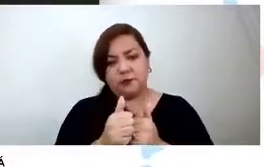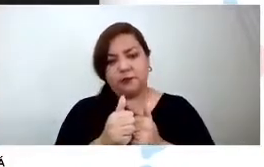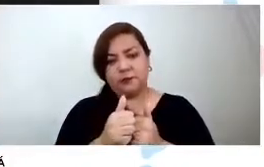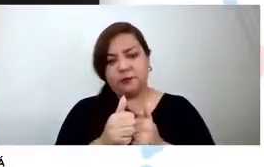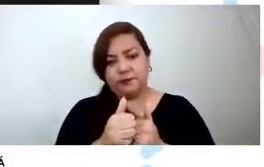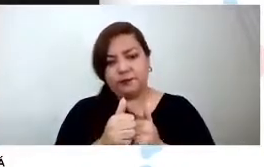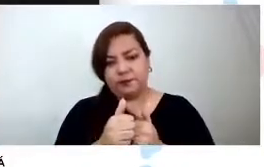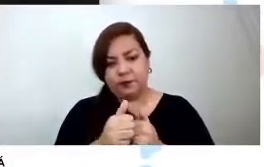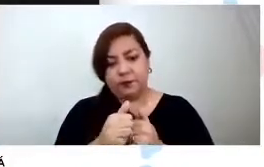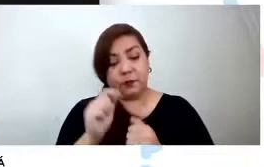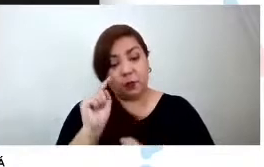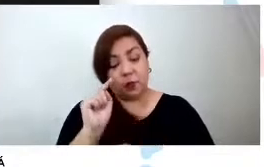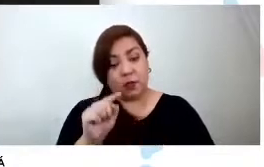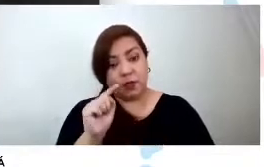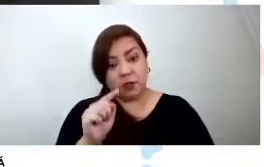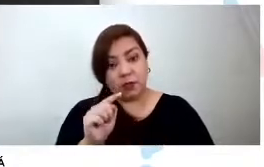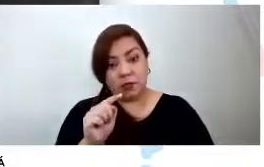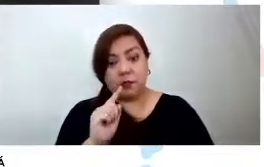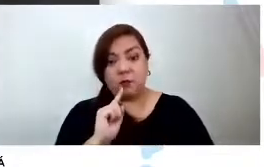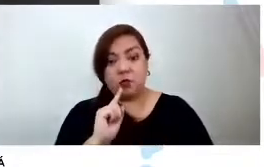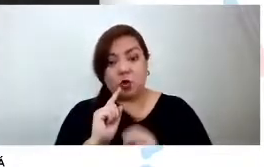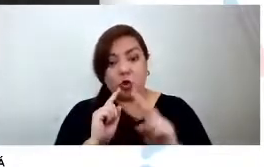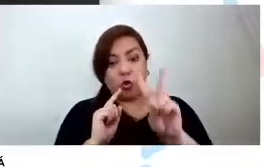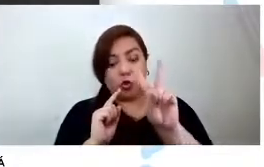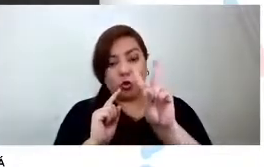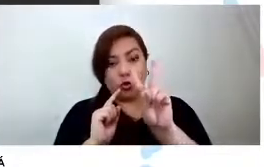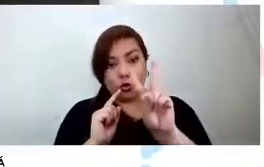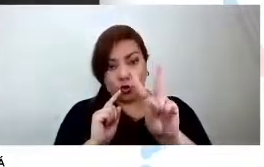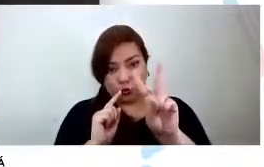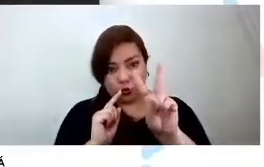Pero aquí nosotros tenemos dos especímenes